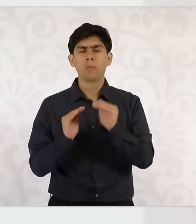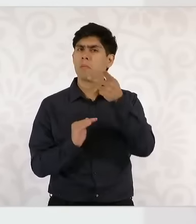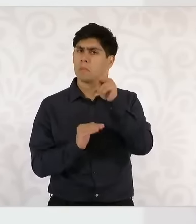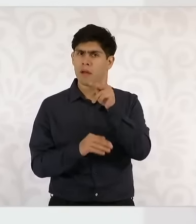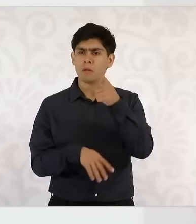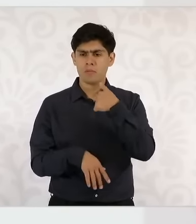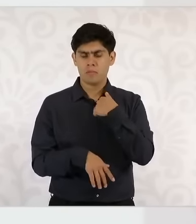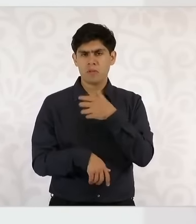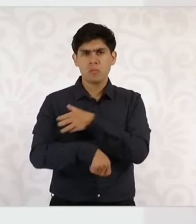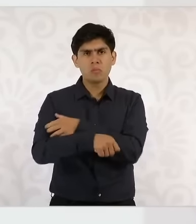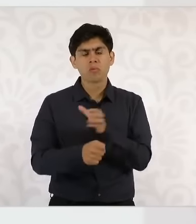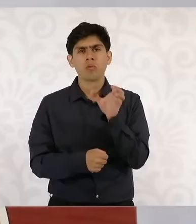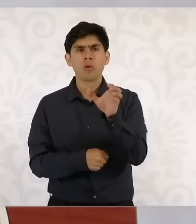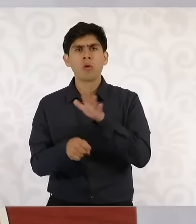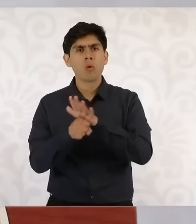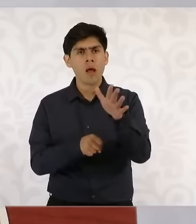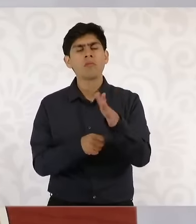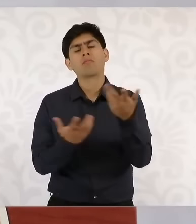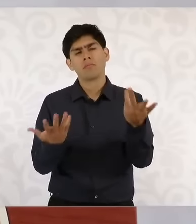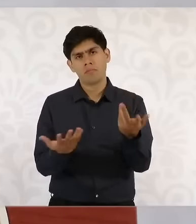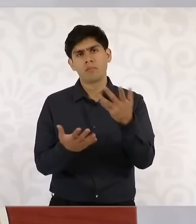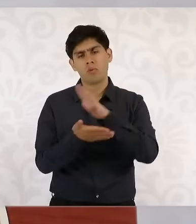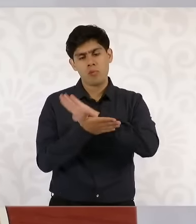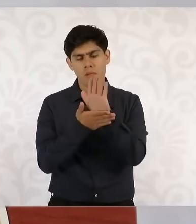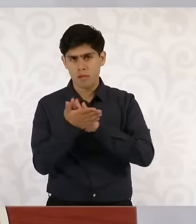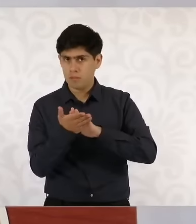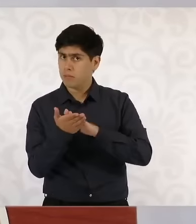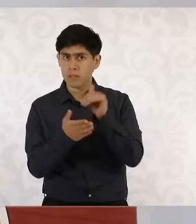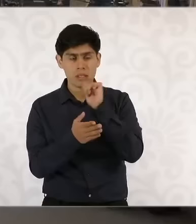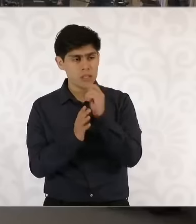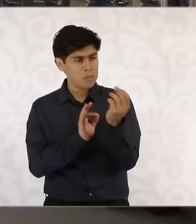Y siempre cerca de la gente, siempre cerca de la gente.